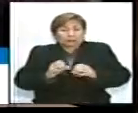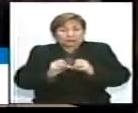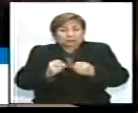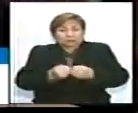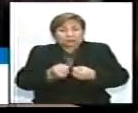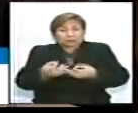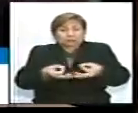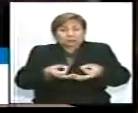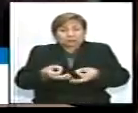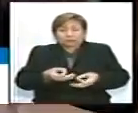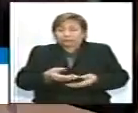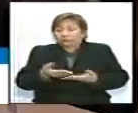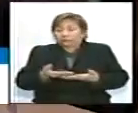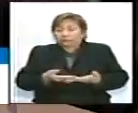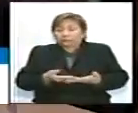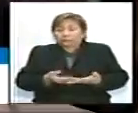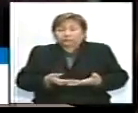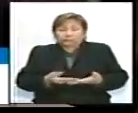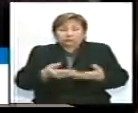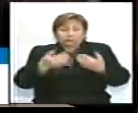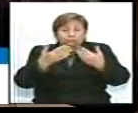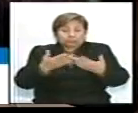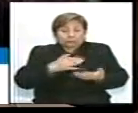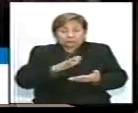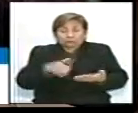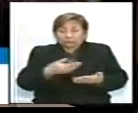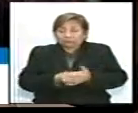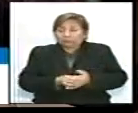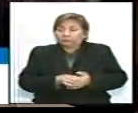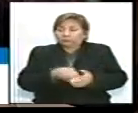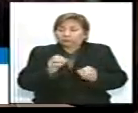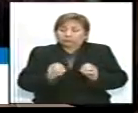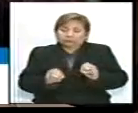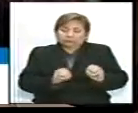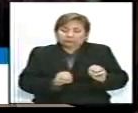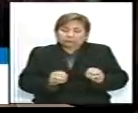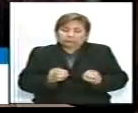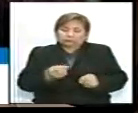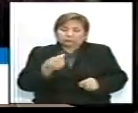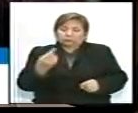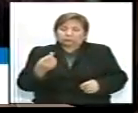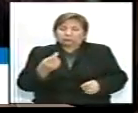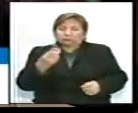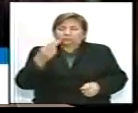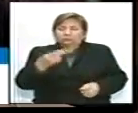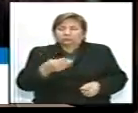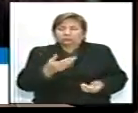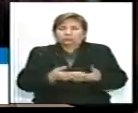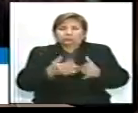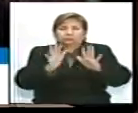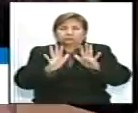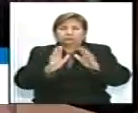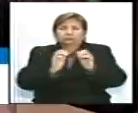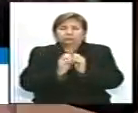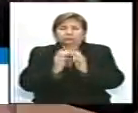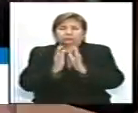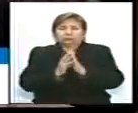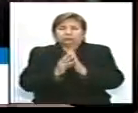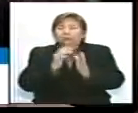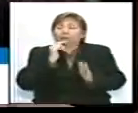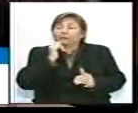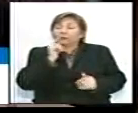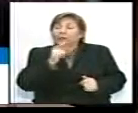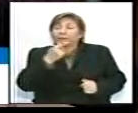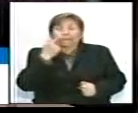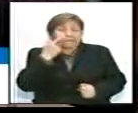ante la reacción ciudadana, ante el escándalo ciudadano, se gestionó en el acto un impedimento por 10 días, señor. Si este